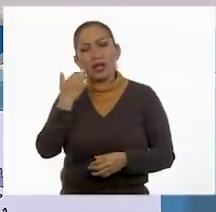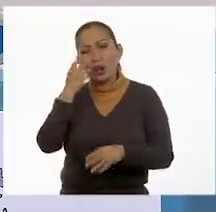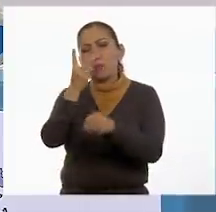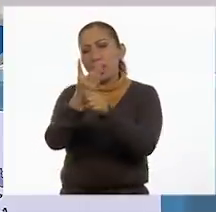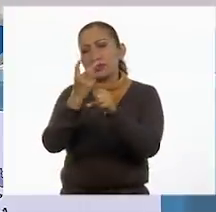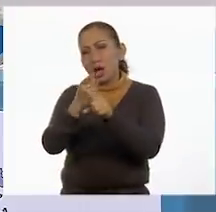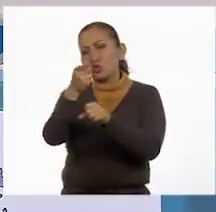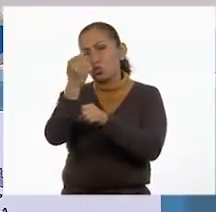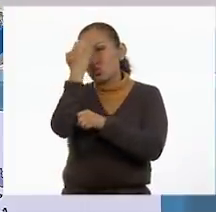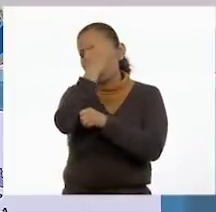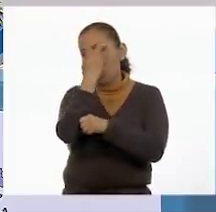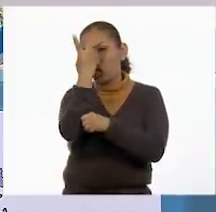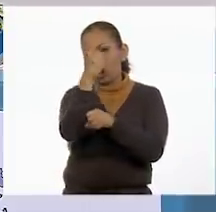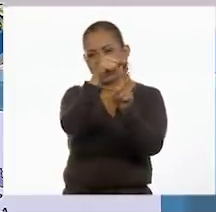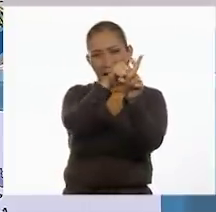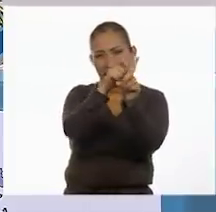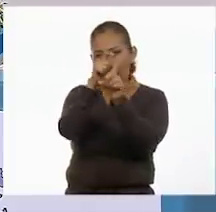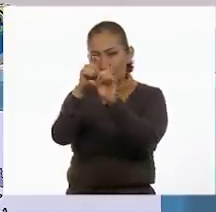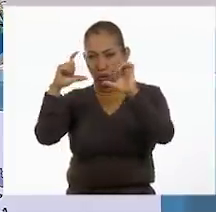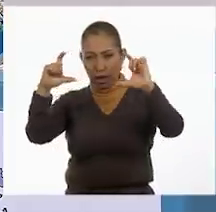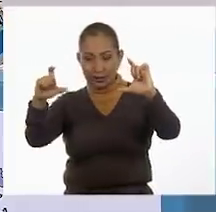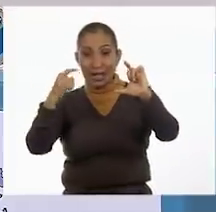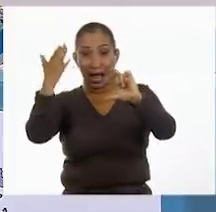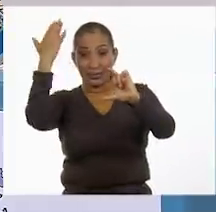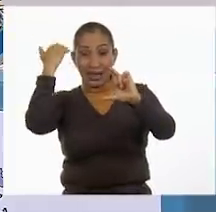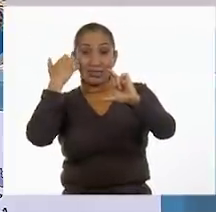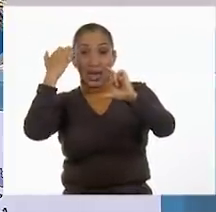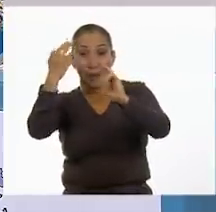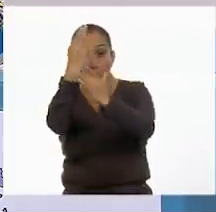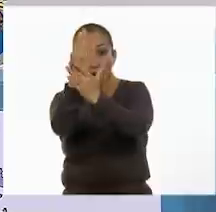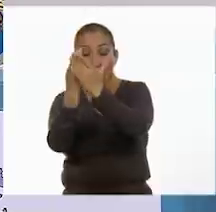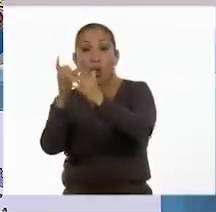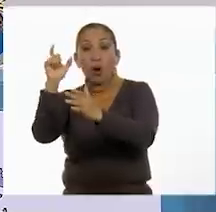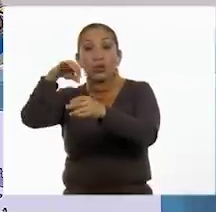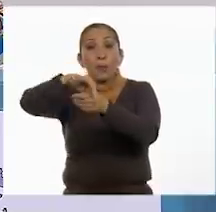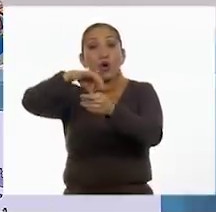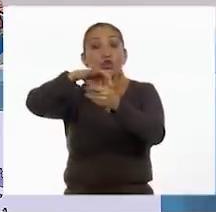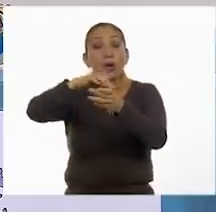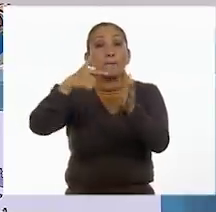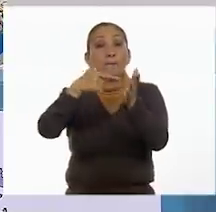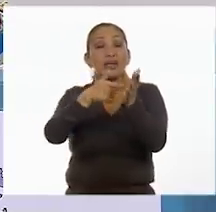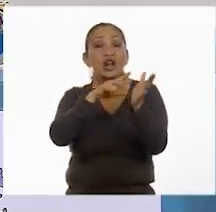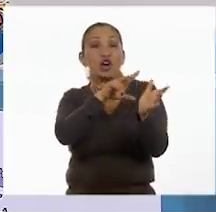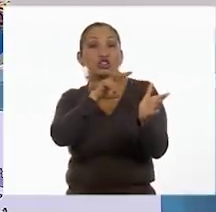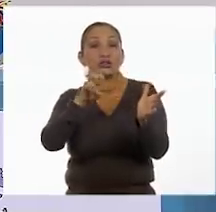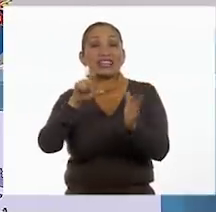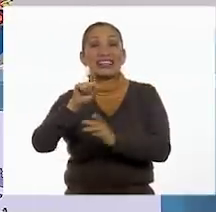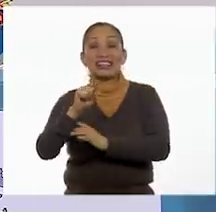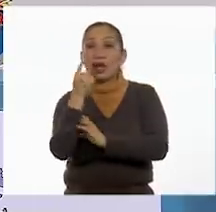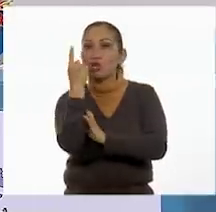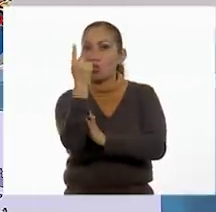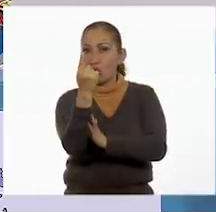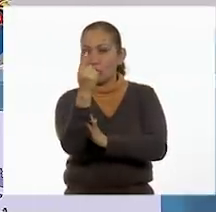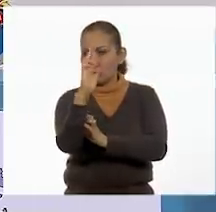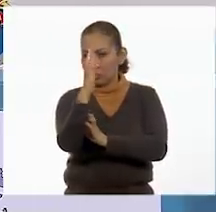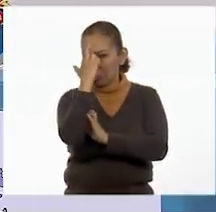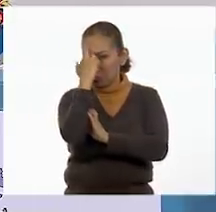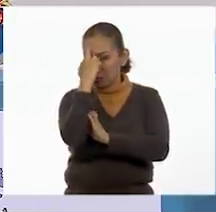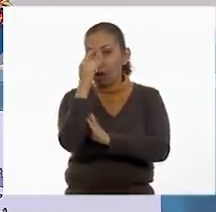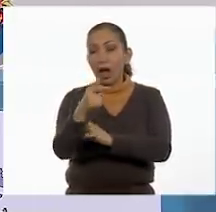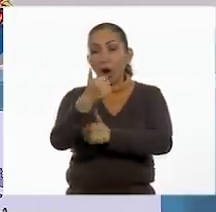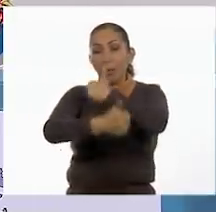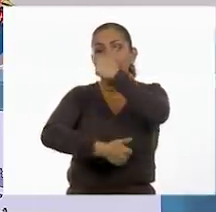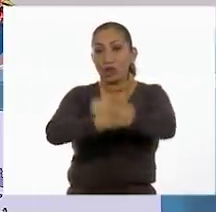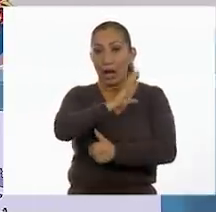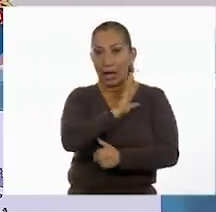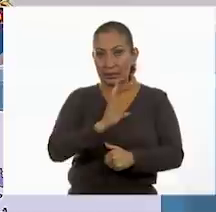invitarles a que analicemos un par de caricaturas que se publicaron en esa época de las elecciones de 1871. Como recordaremos,